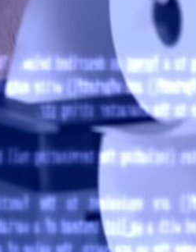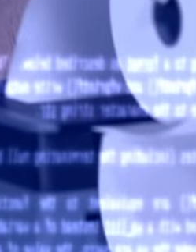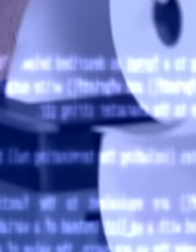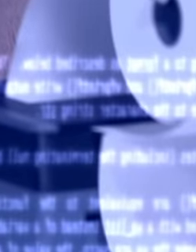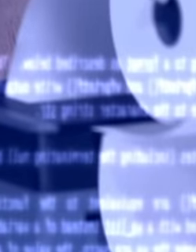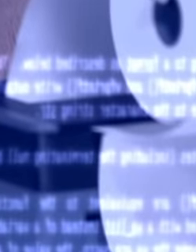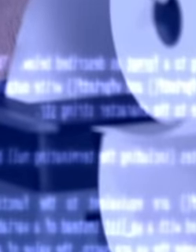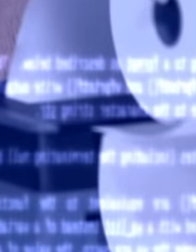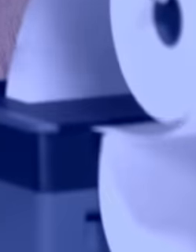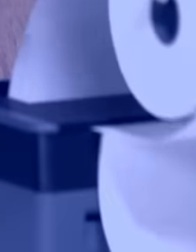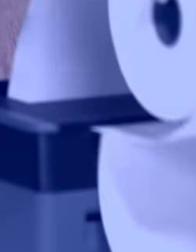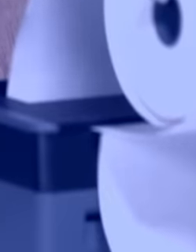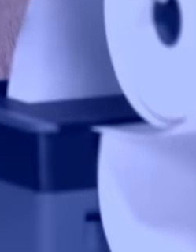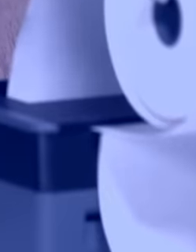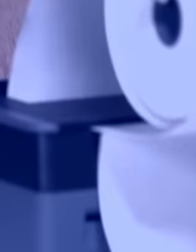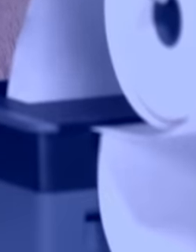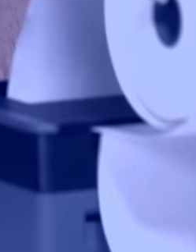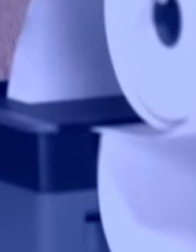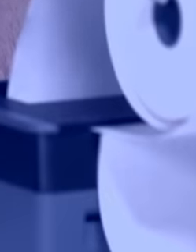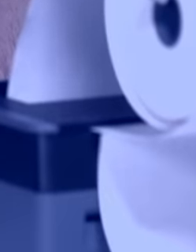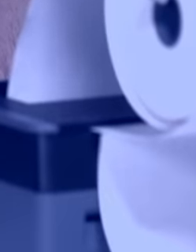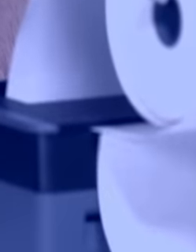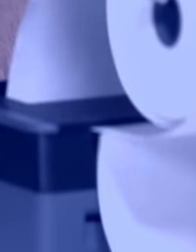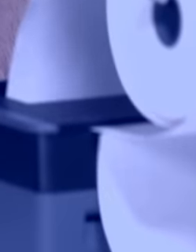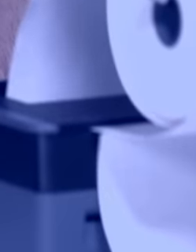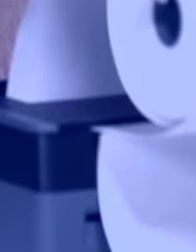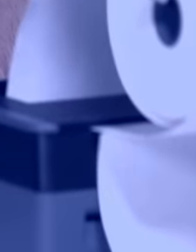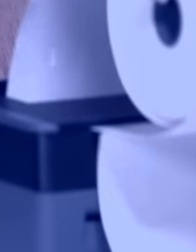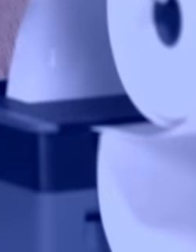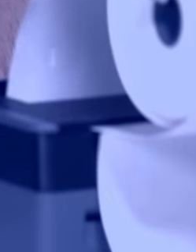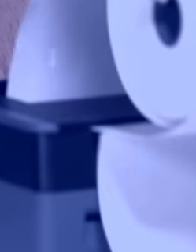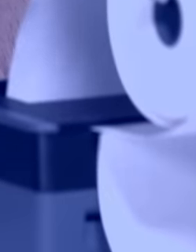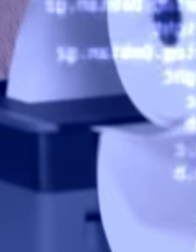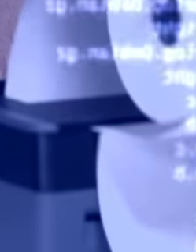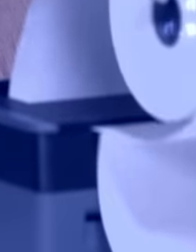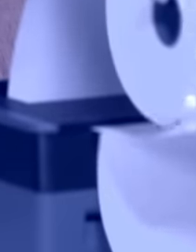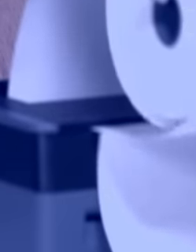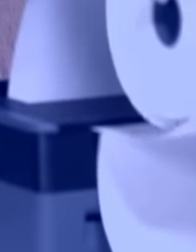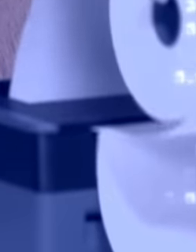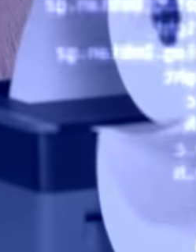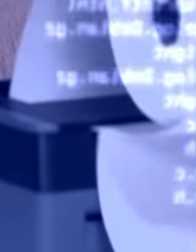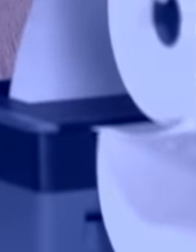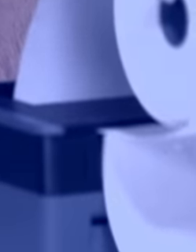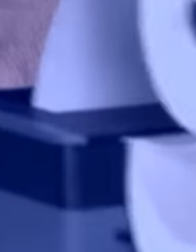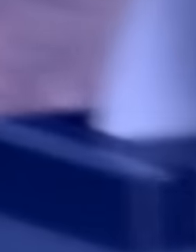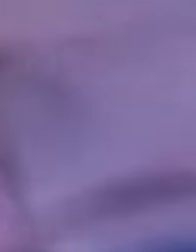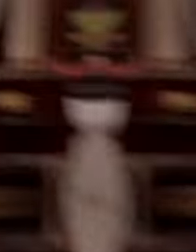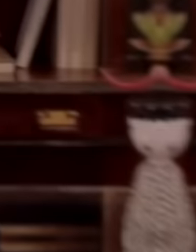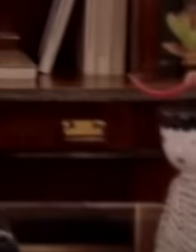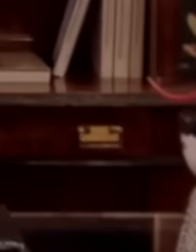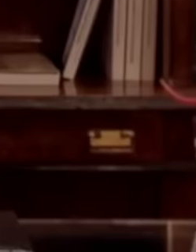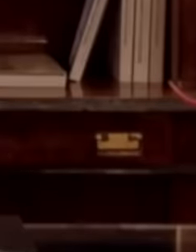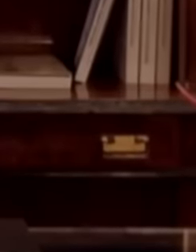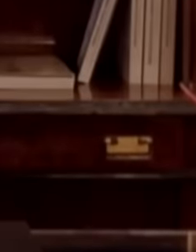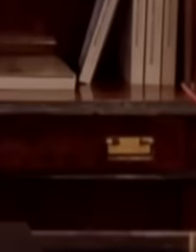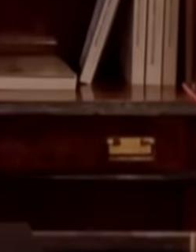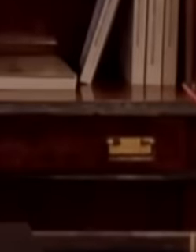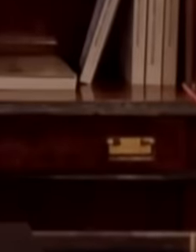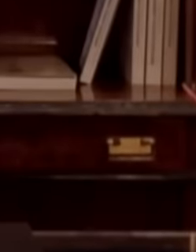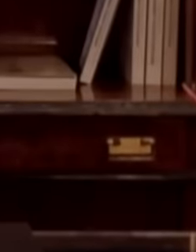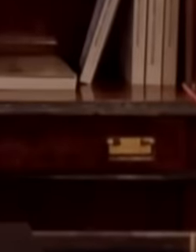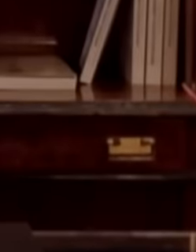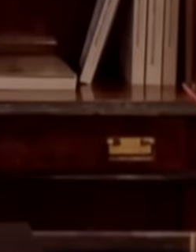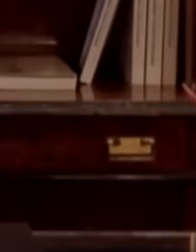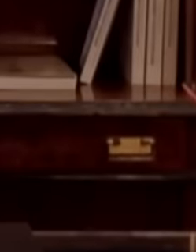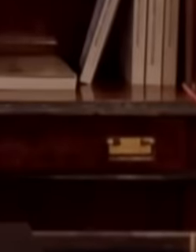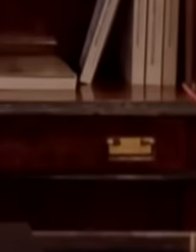en el cobro de impuestos de las grandes empresas mexicanas y extranjeras, sugiriendo que el